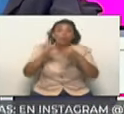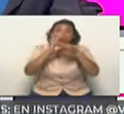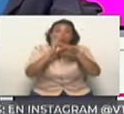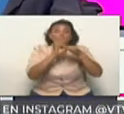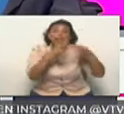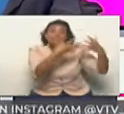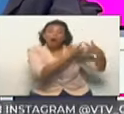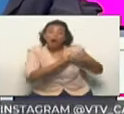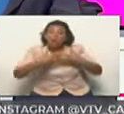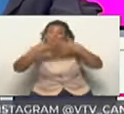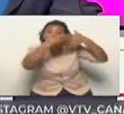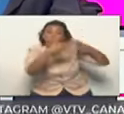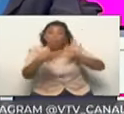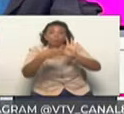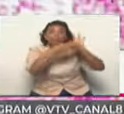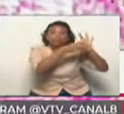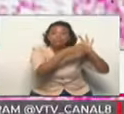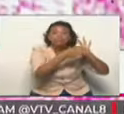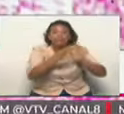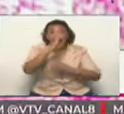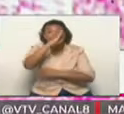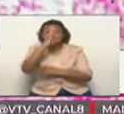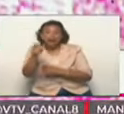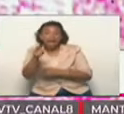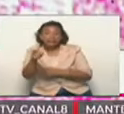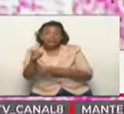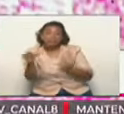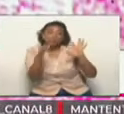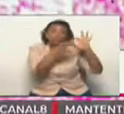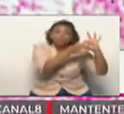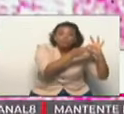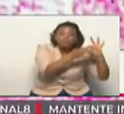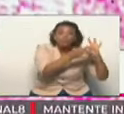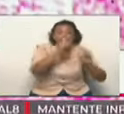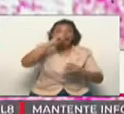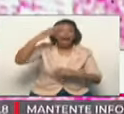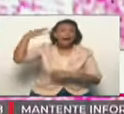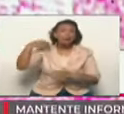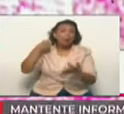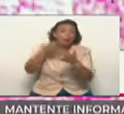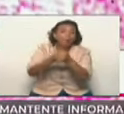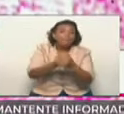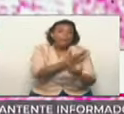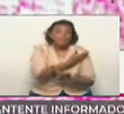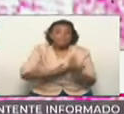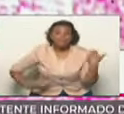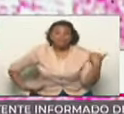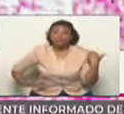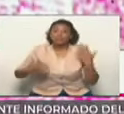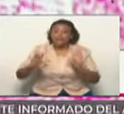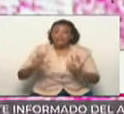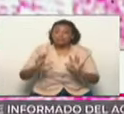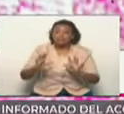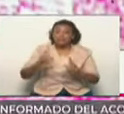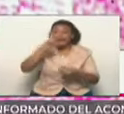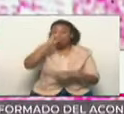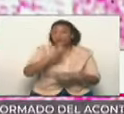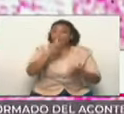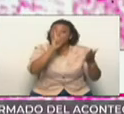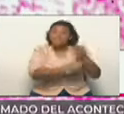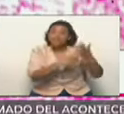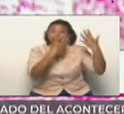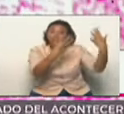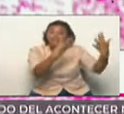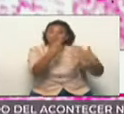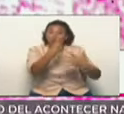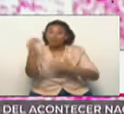Departamento de Estado de Estados Unidos desde épocas del golpe de Estado contra João Goulart en los 60.